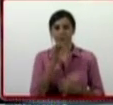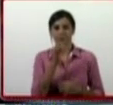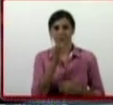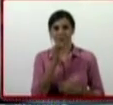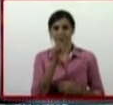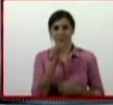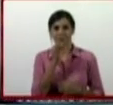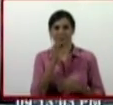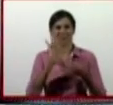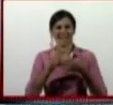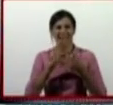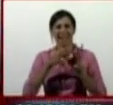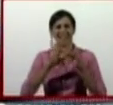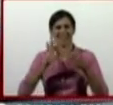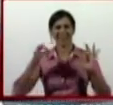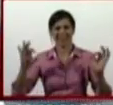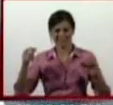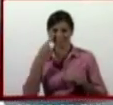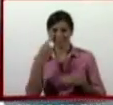noticadena,